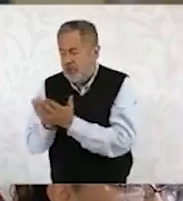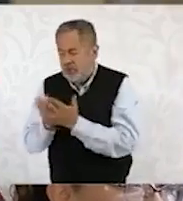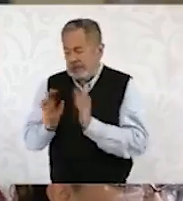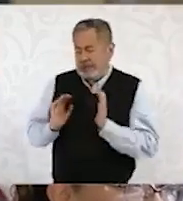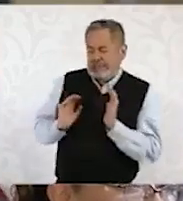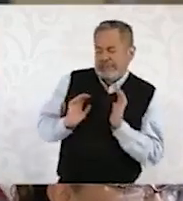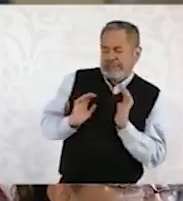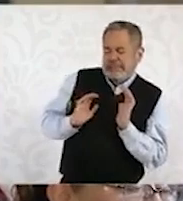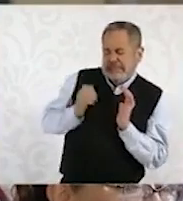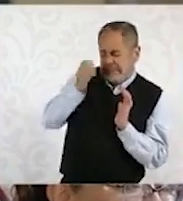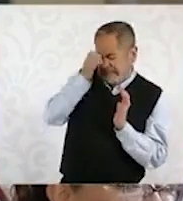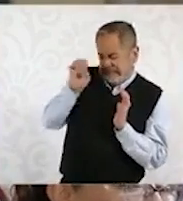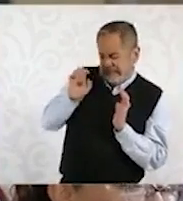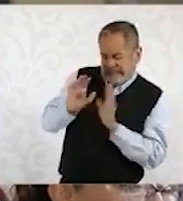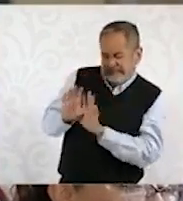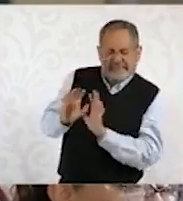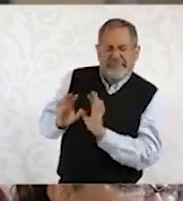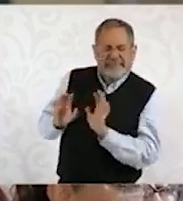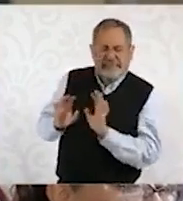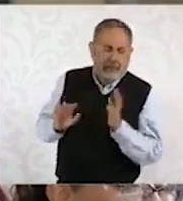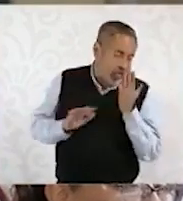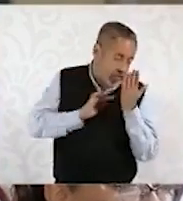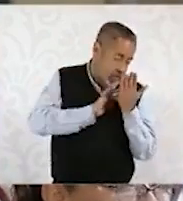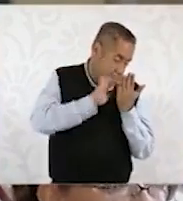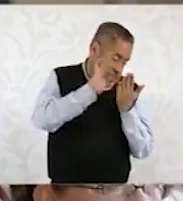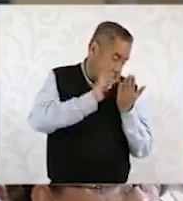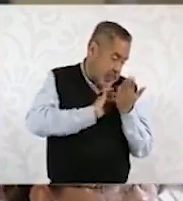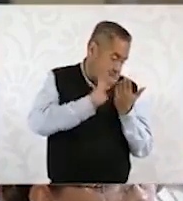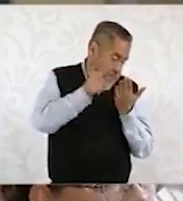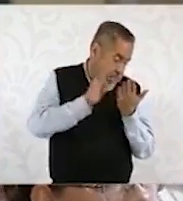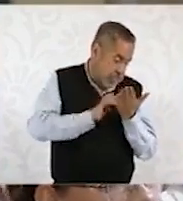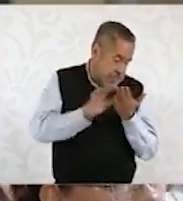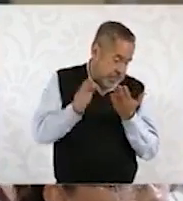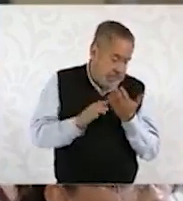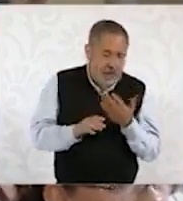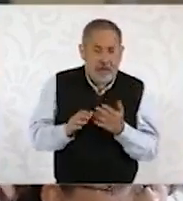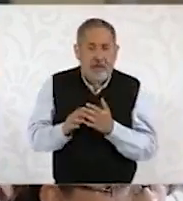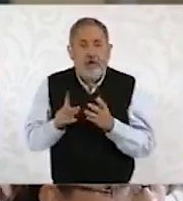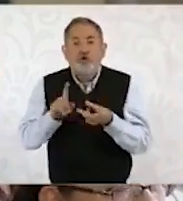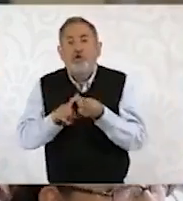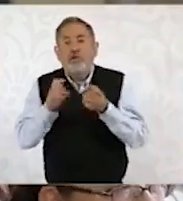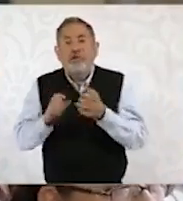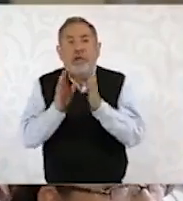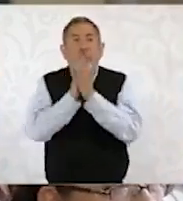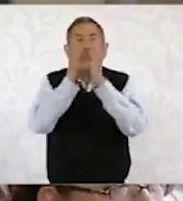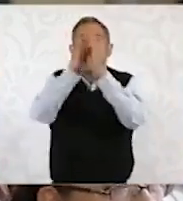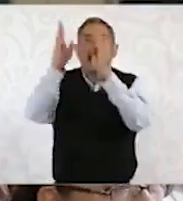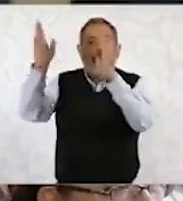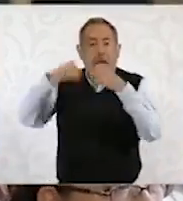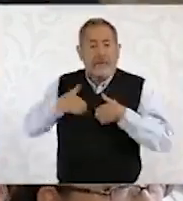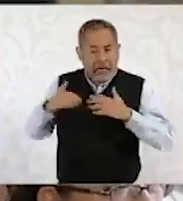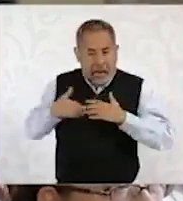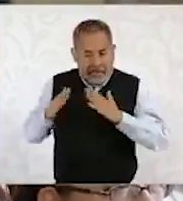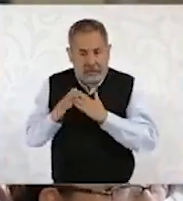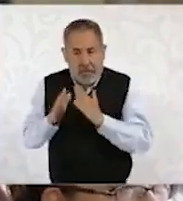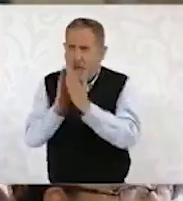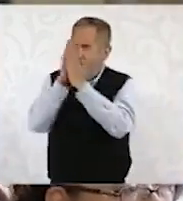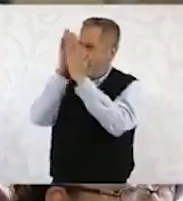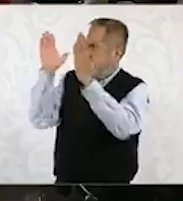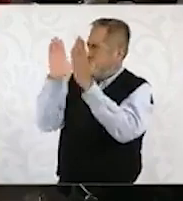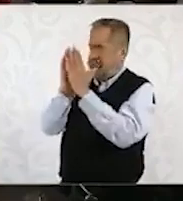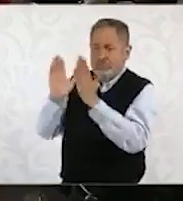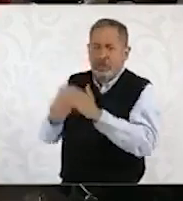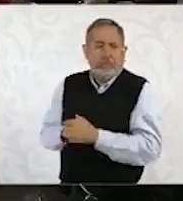extraño, como algo lejano fuera de los libros de texto. Ya no hay bibliotecas en las casas, todo está ya en